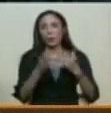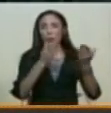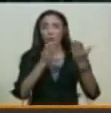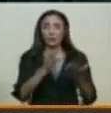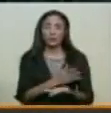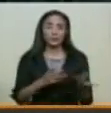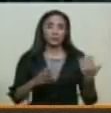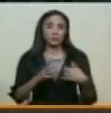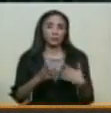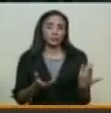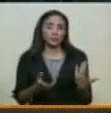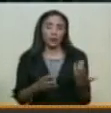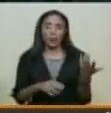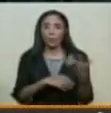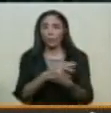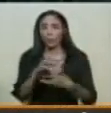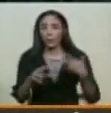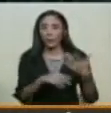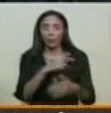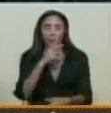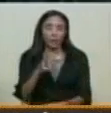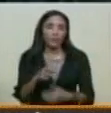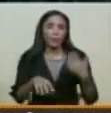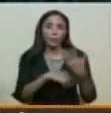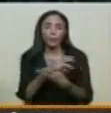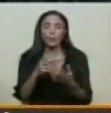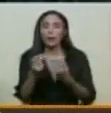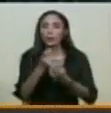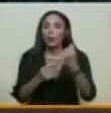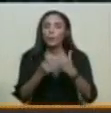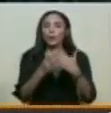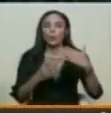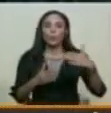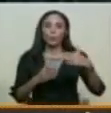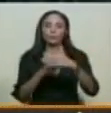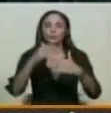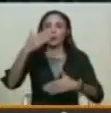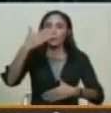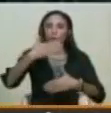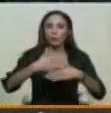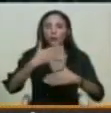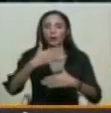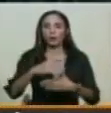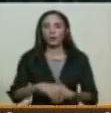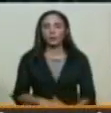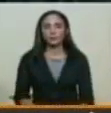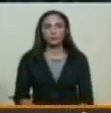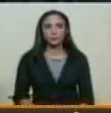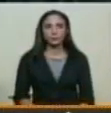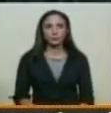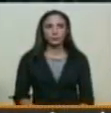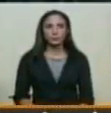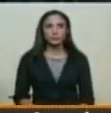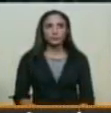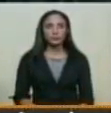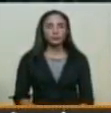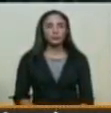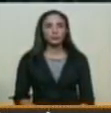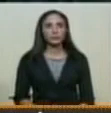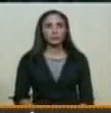fuerza de la guerra económica, por fuerza del bloqueo, por fuerza del sabotaje a que el pueblo ha sido, del que el pueblo ha